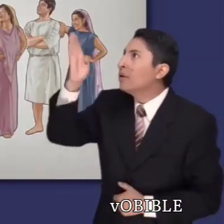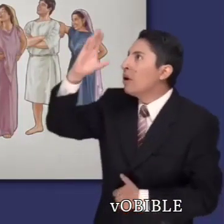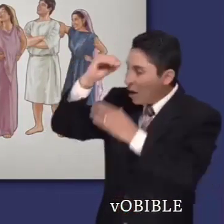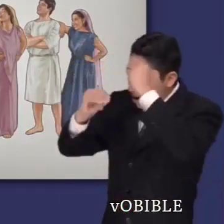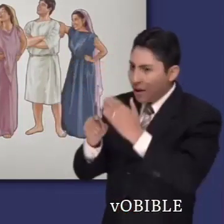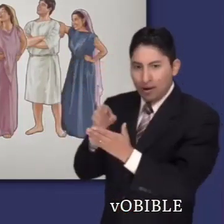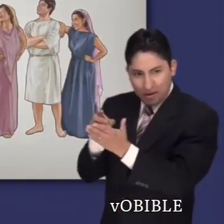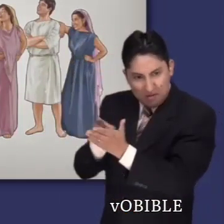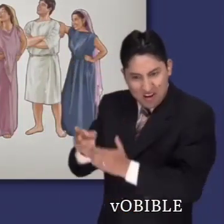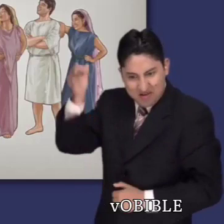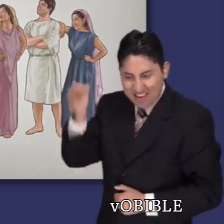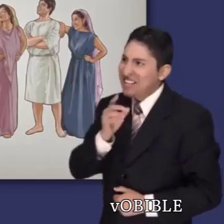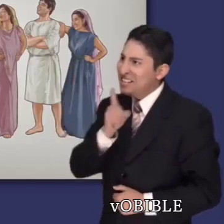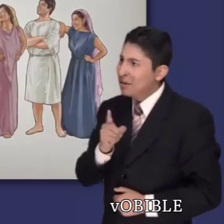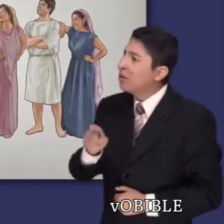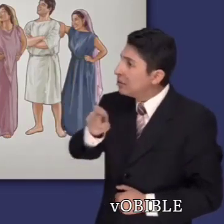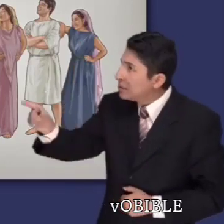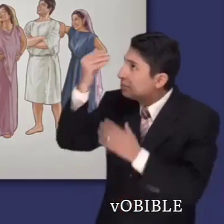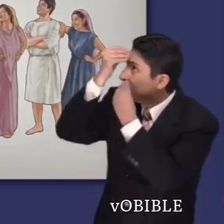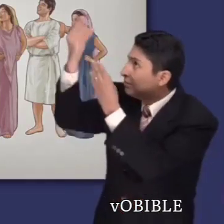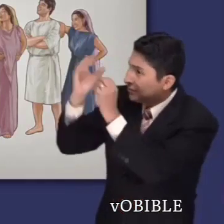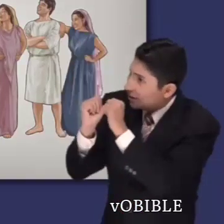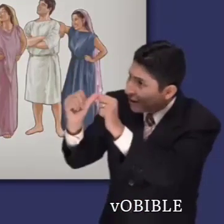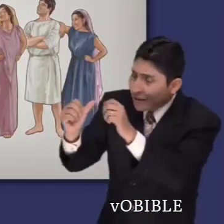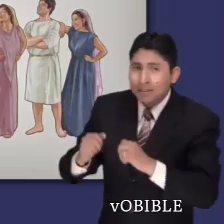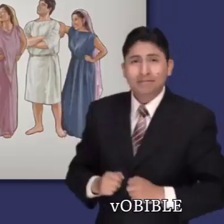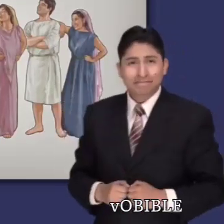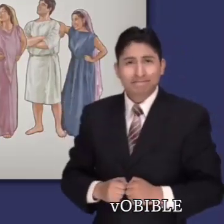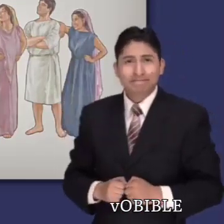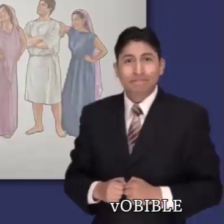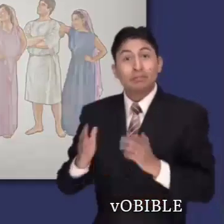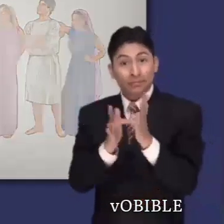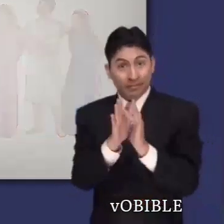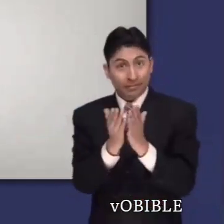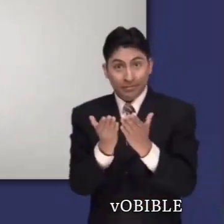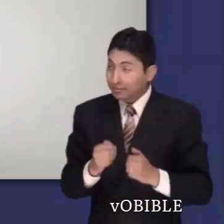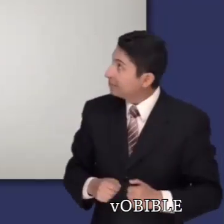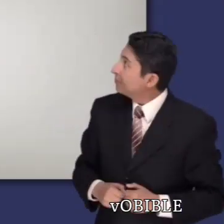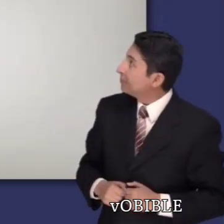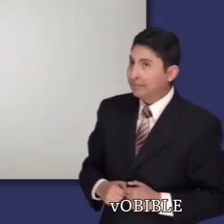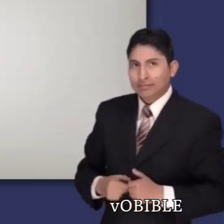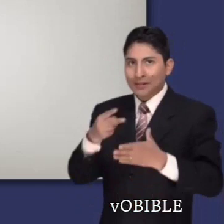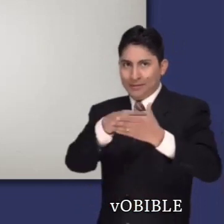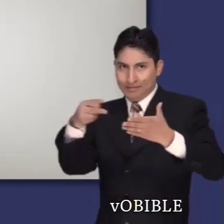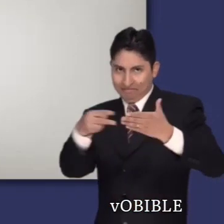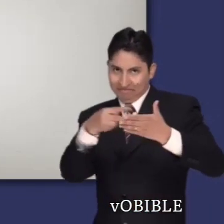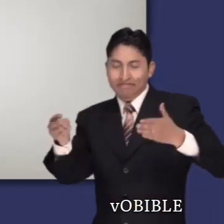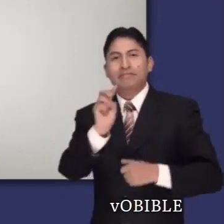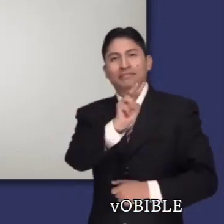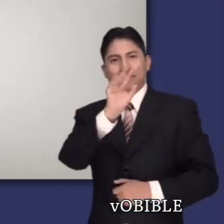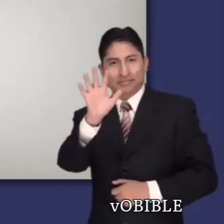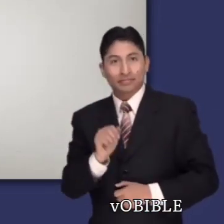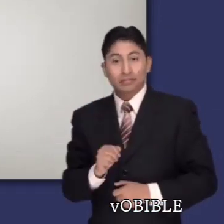congregación. Por eso Judas animó a los cristianos a luchar con todas sus fuerzas por la fe. La carta de Judas